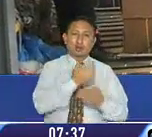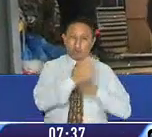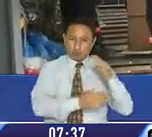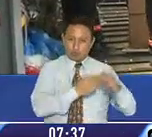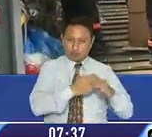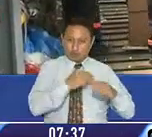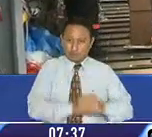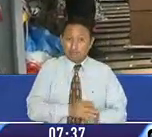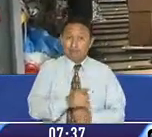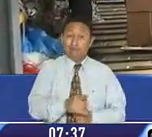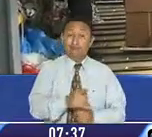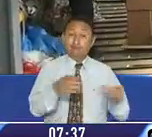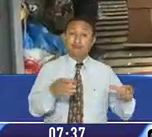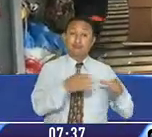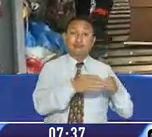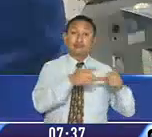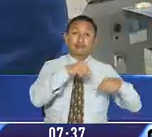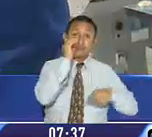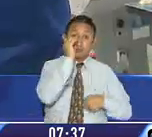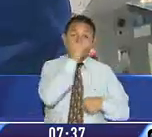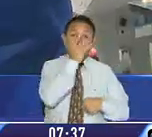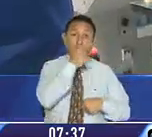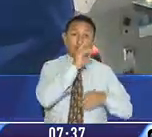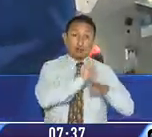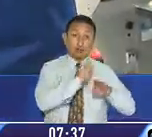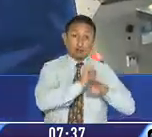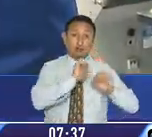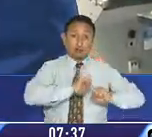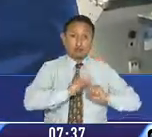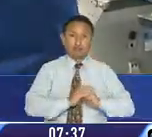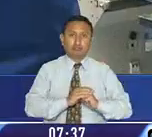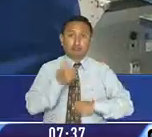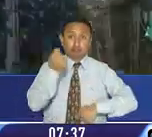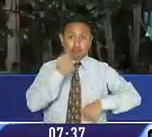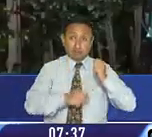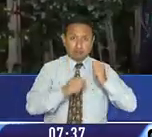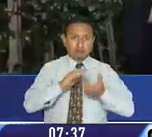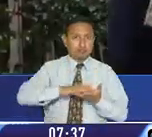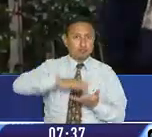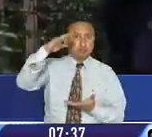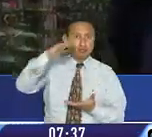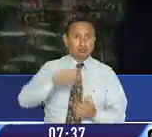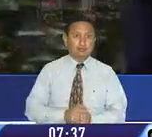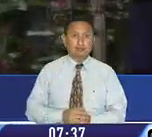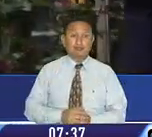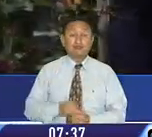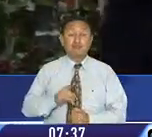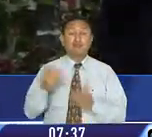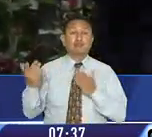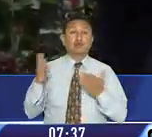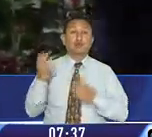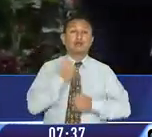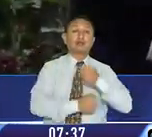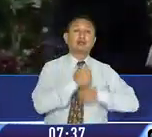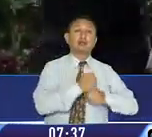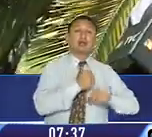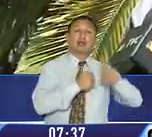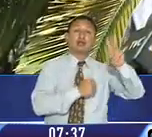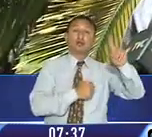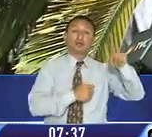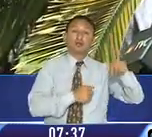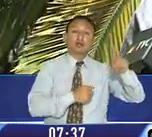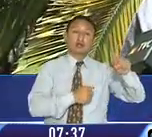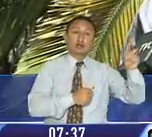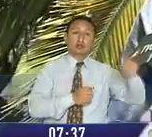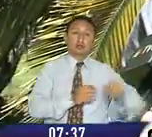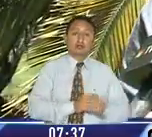el sector floricultor en Ecuador registra un crecimiento importante en sus exportaciones en comparación al 2021. El Día de la